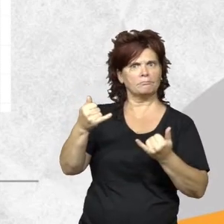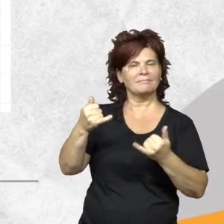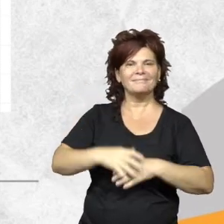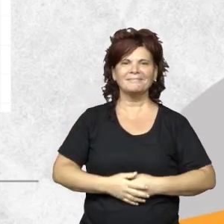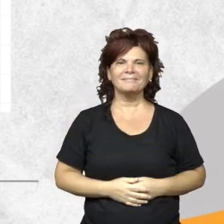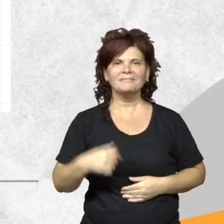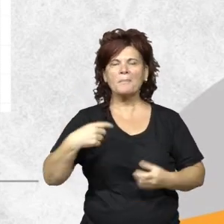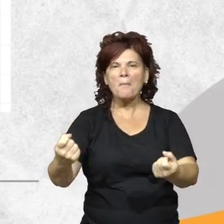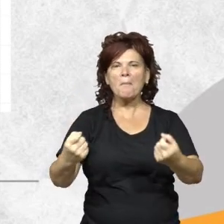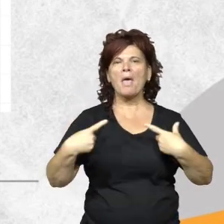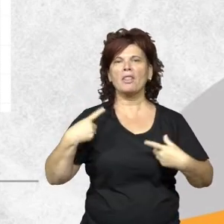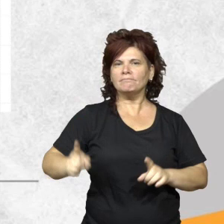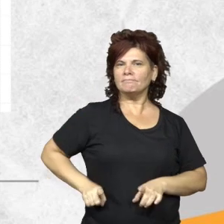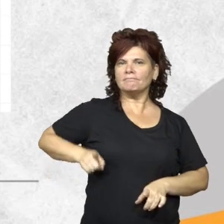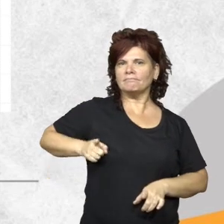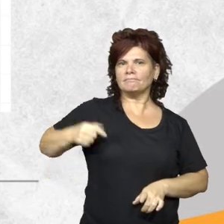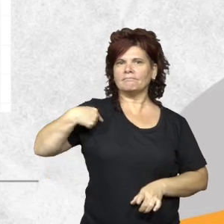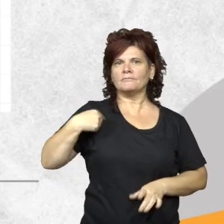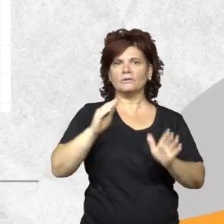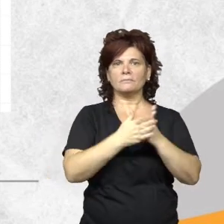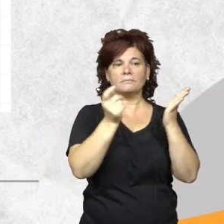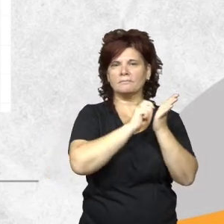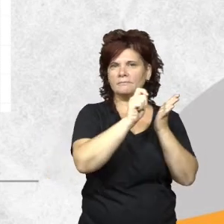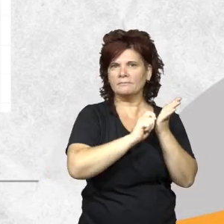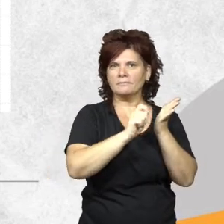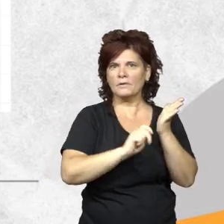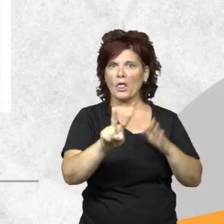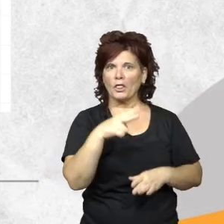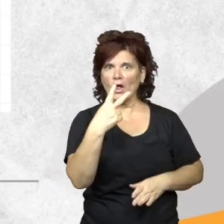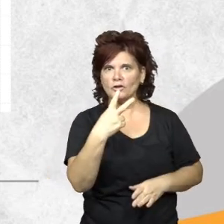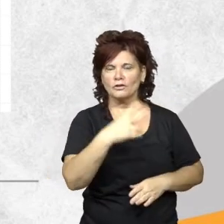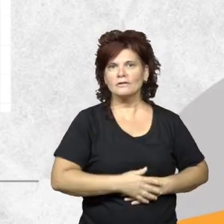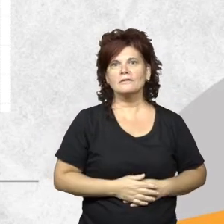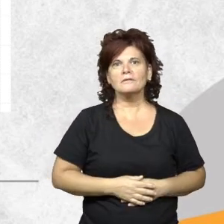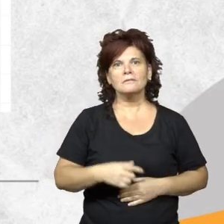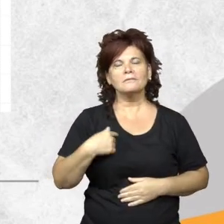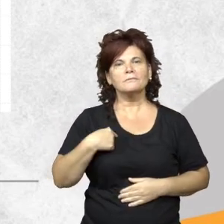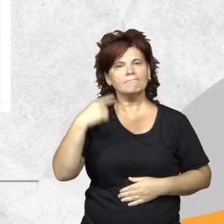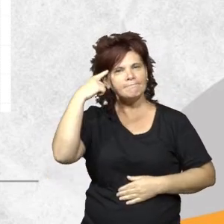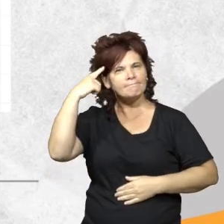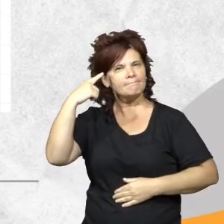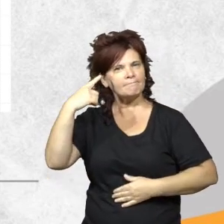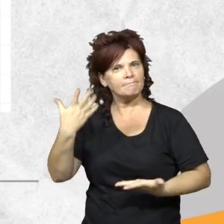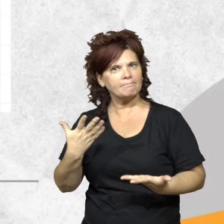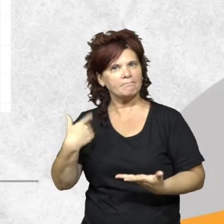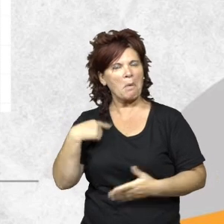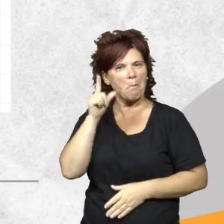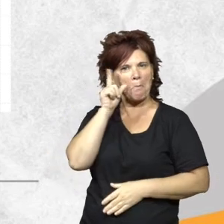me dio el privilegio de prologarme 2 libros en su momento, lo consideré mi